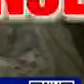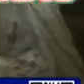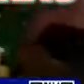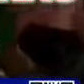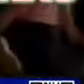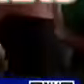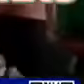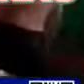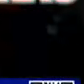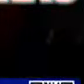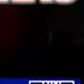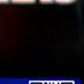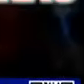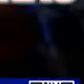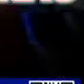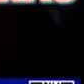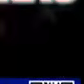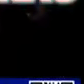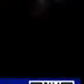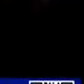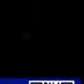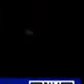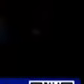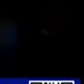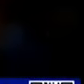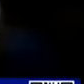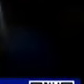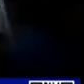¿Tradiciones nuestras o costumbres extranjeras?